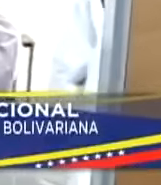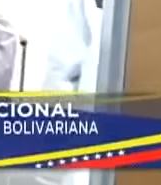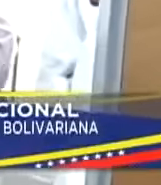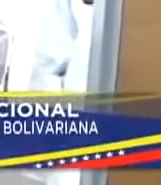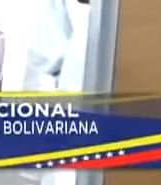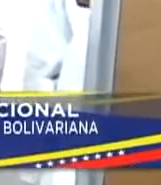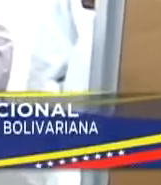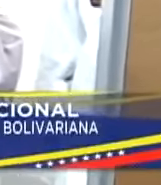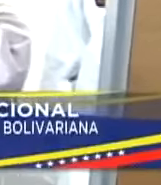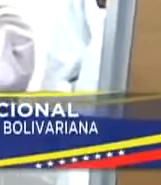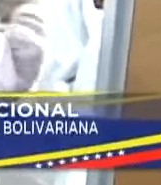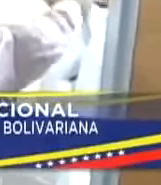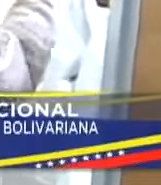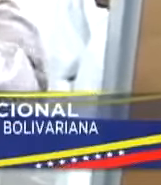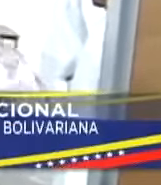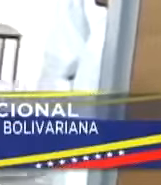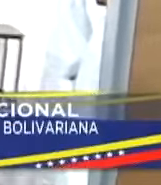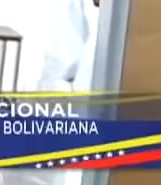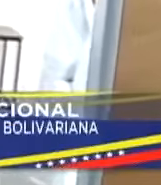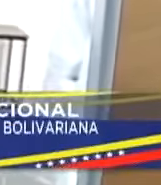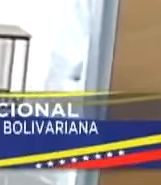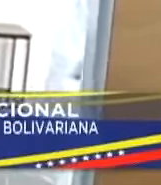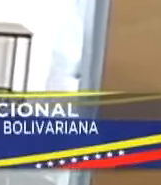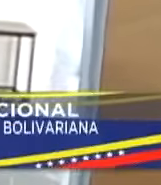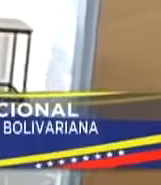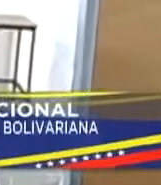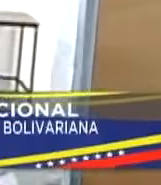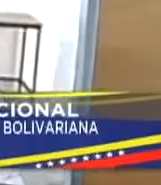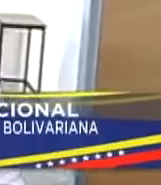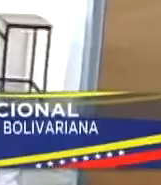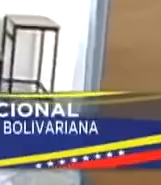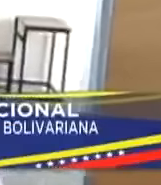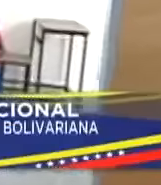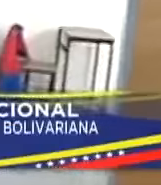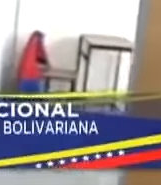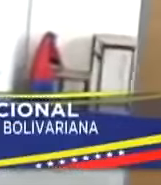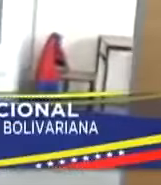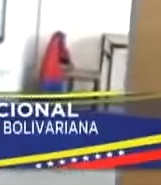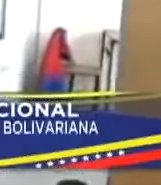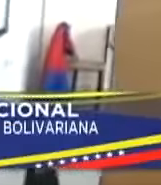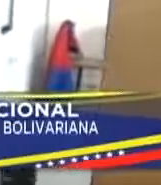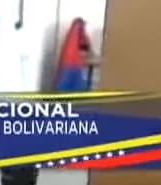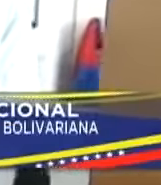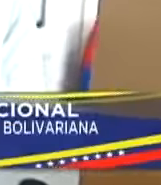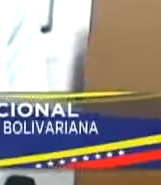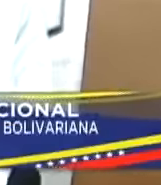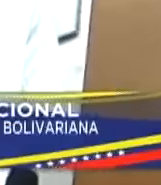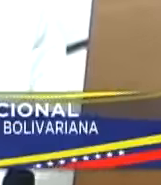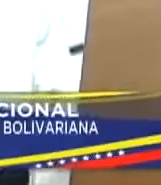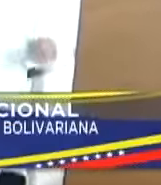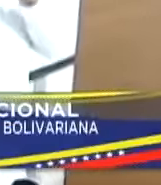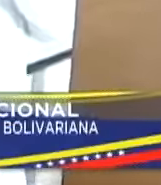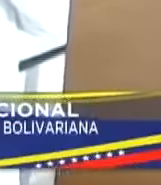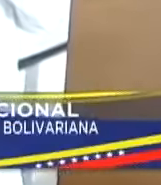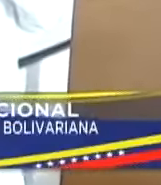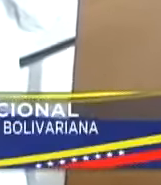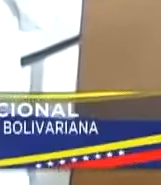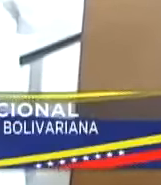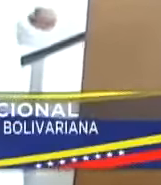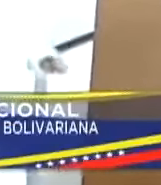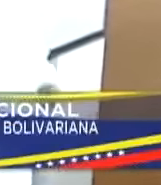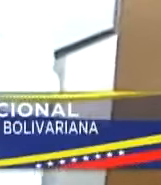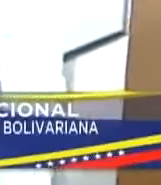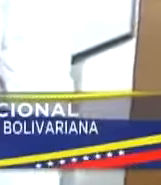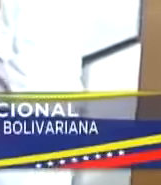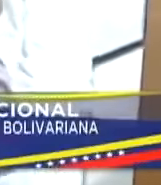Estudiantes de ingeniería de gas. Debería ser miti mitad. Ingeniería de gas. Sí. O sea, ustedes son los profesionales del gas